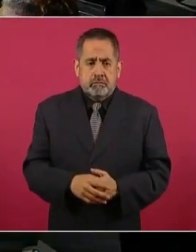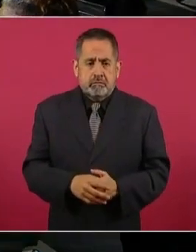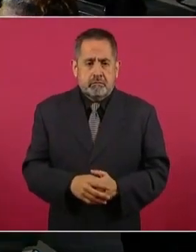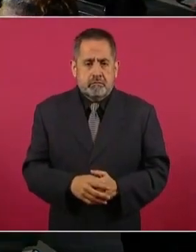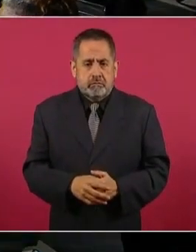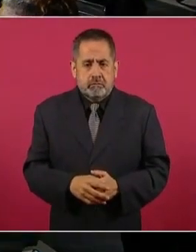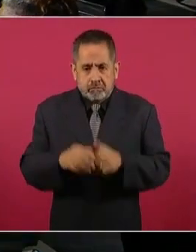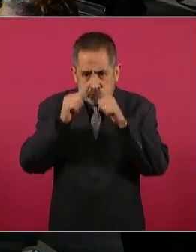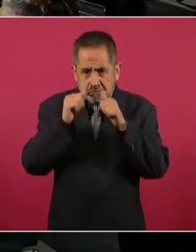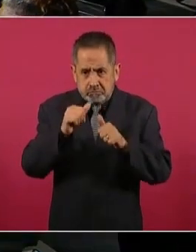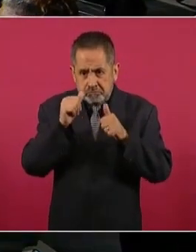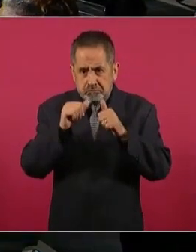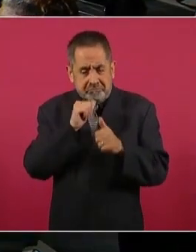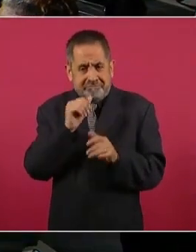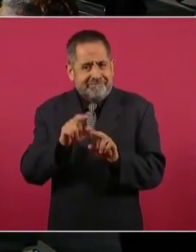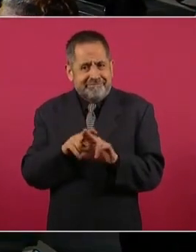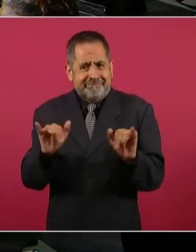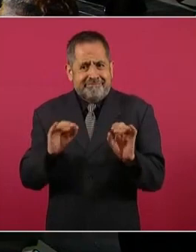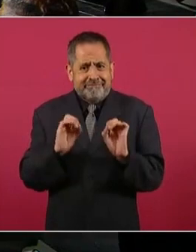atención